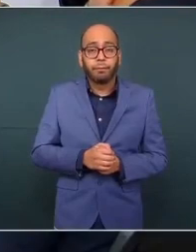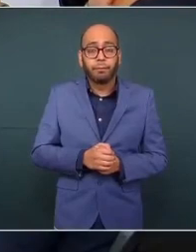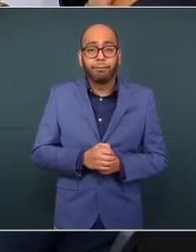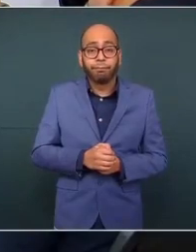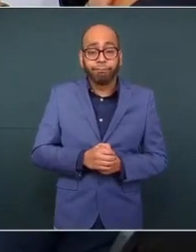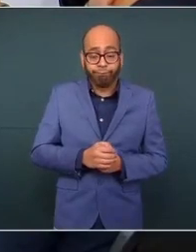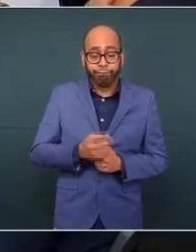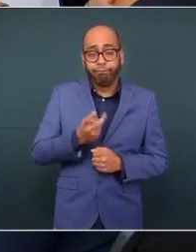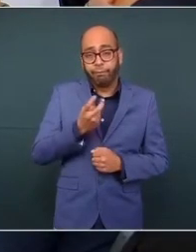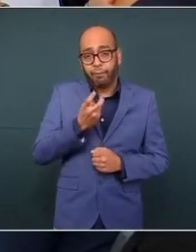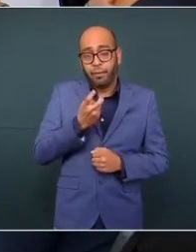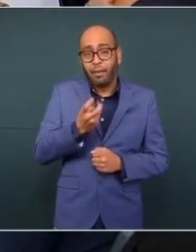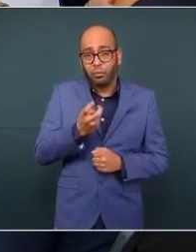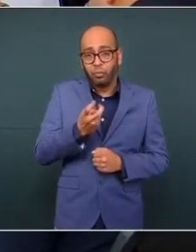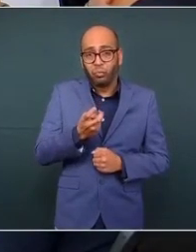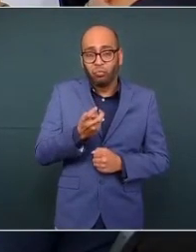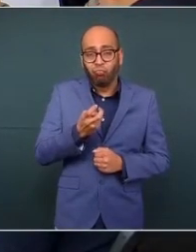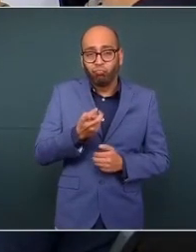genera